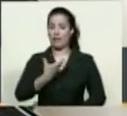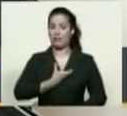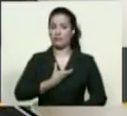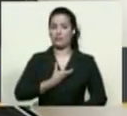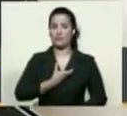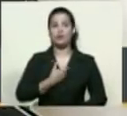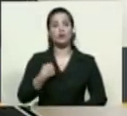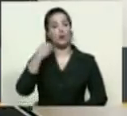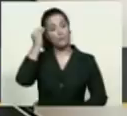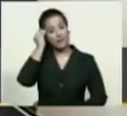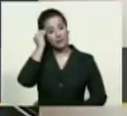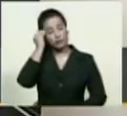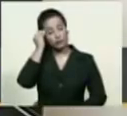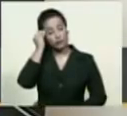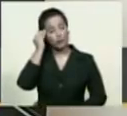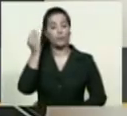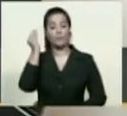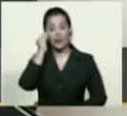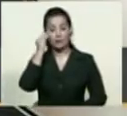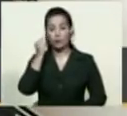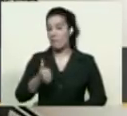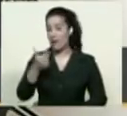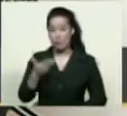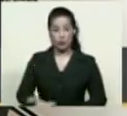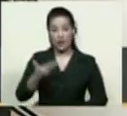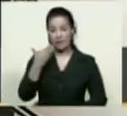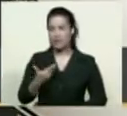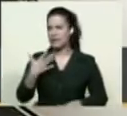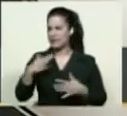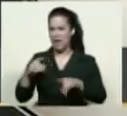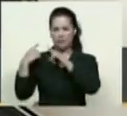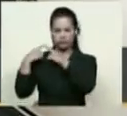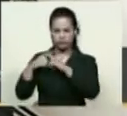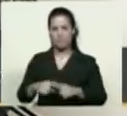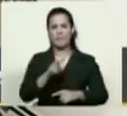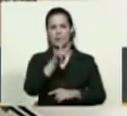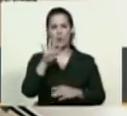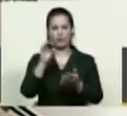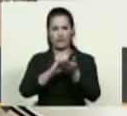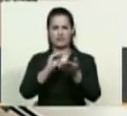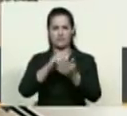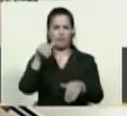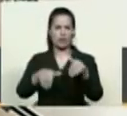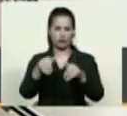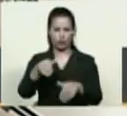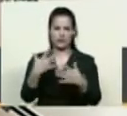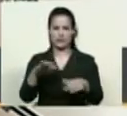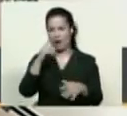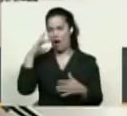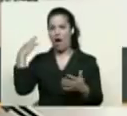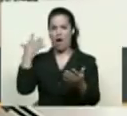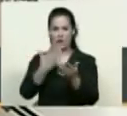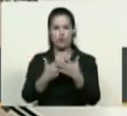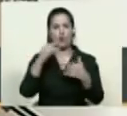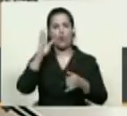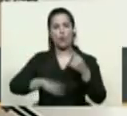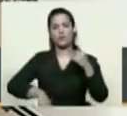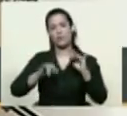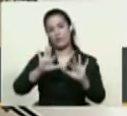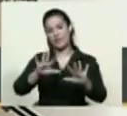la elección más importante de todos los eventos electorales, esta es la número 23 o 24 que estamos realizando en Venezuela en los